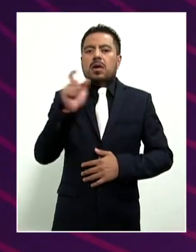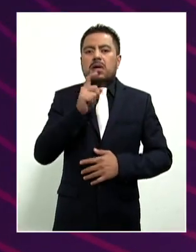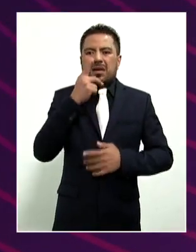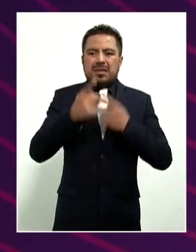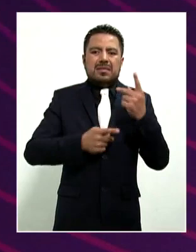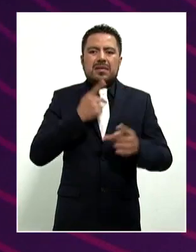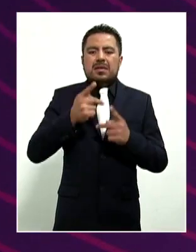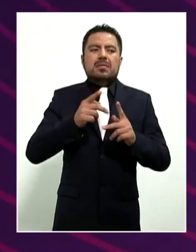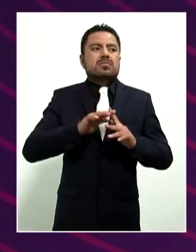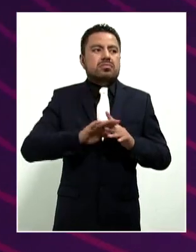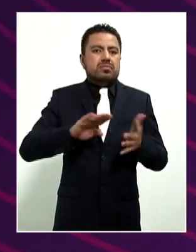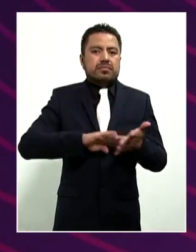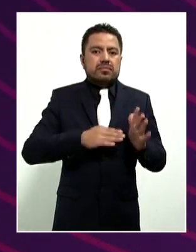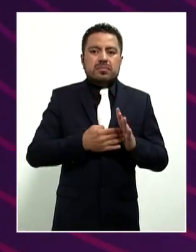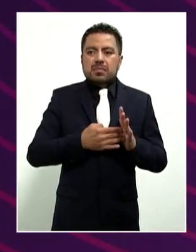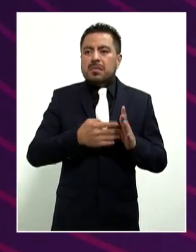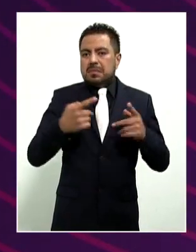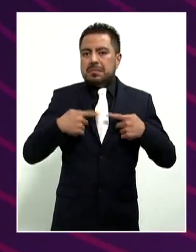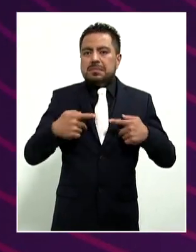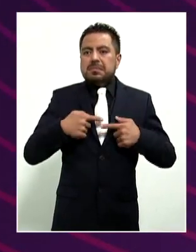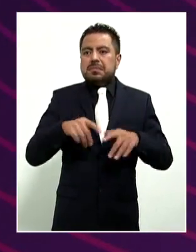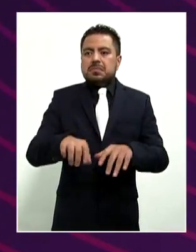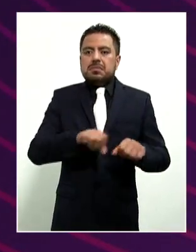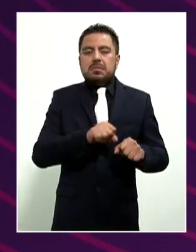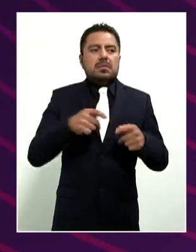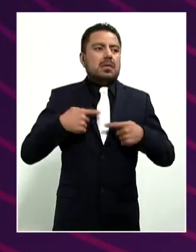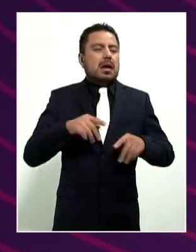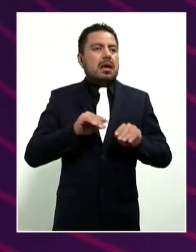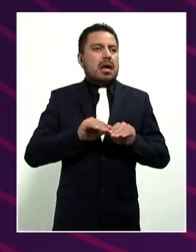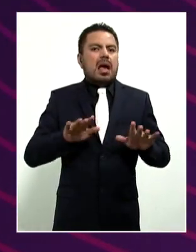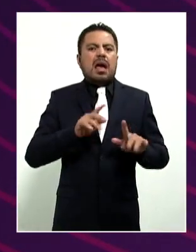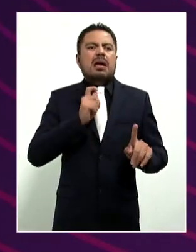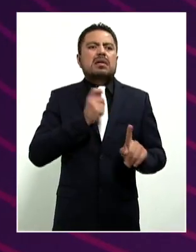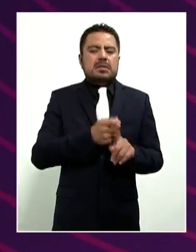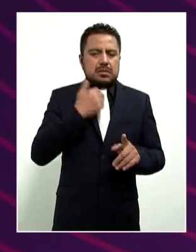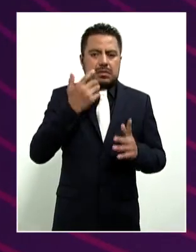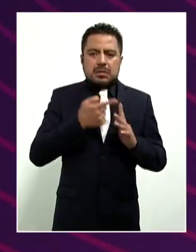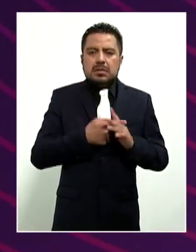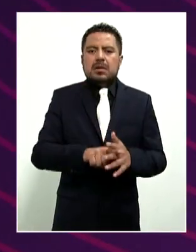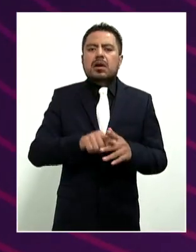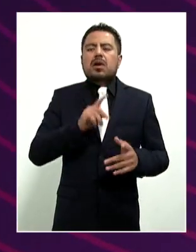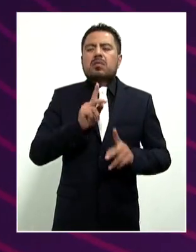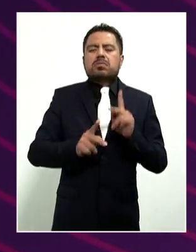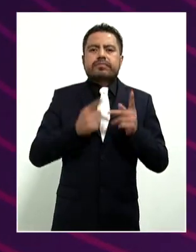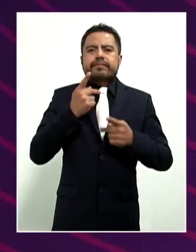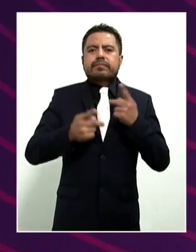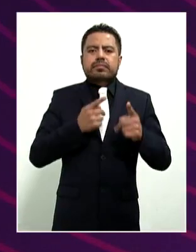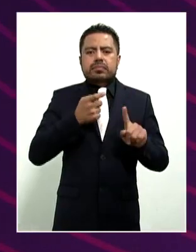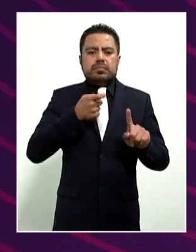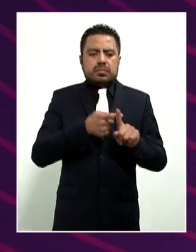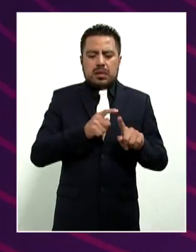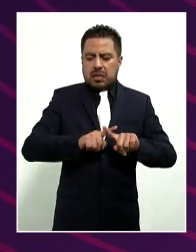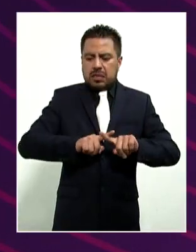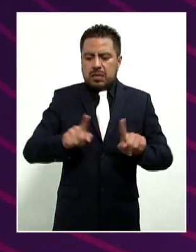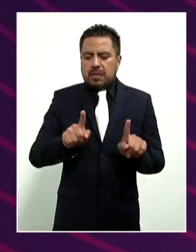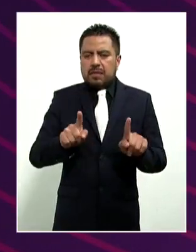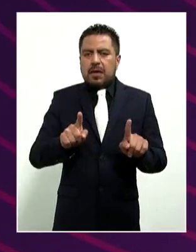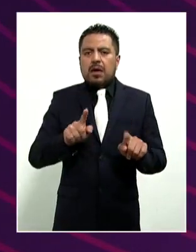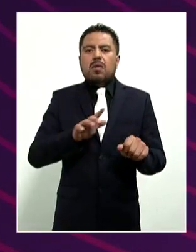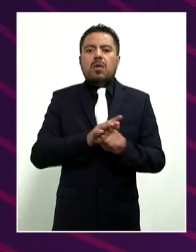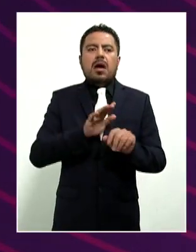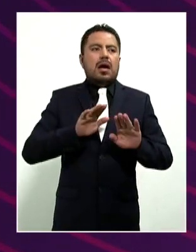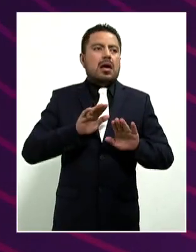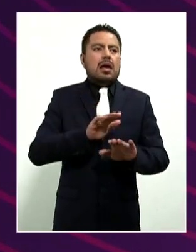de refugiados, a lo mejor la gente no lo tiene tan claro. Entonces, quisiera que empezáramos a hablar un poquito de esta diferencia, ¿no?,